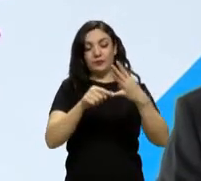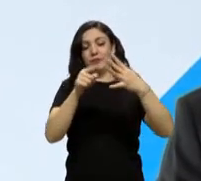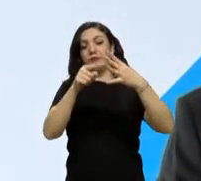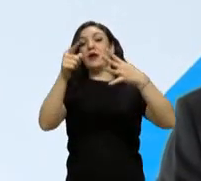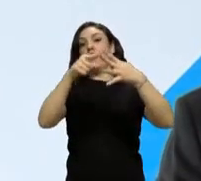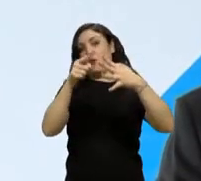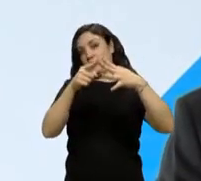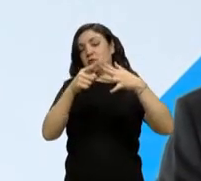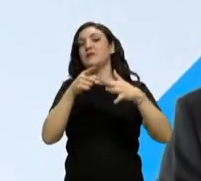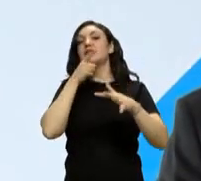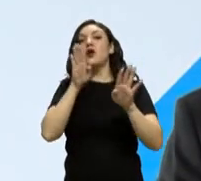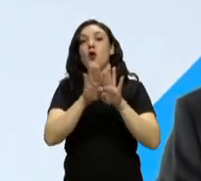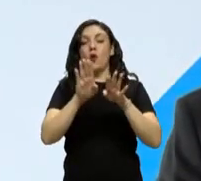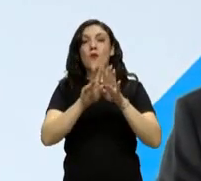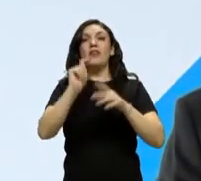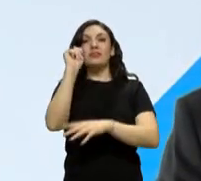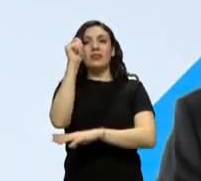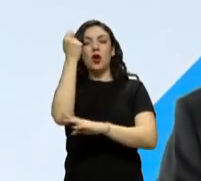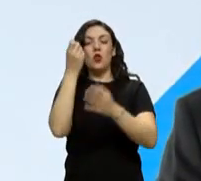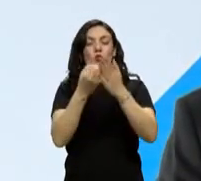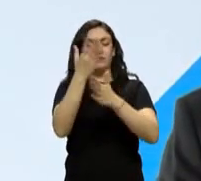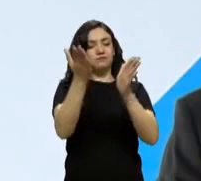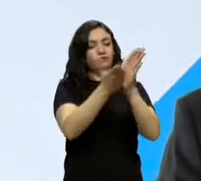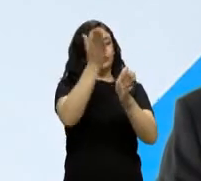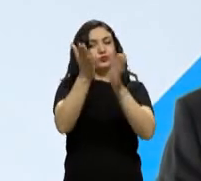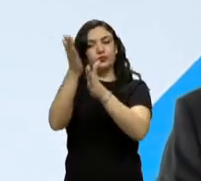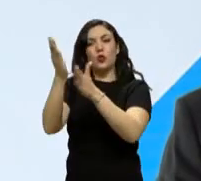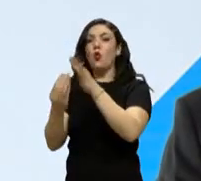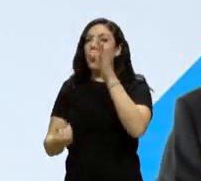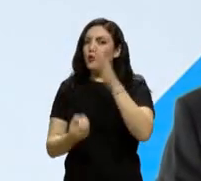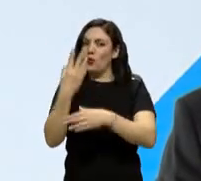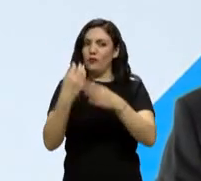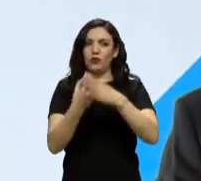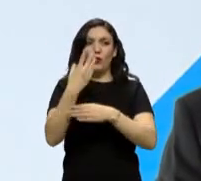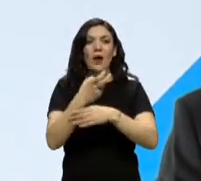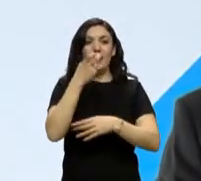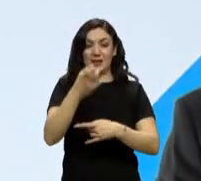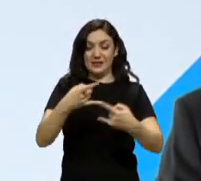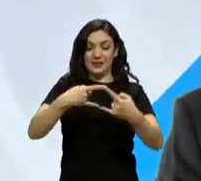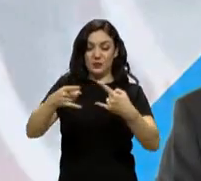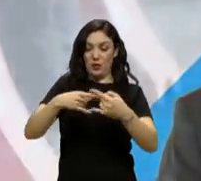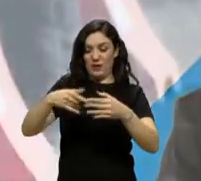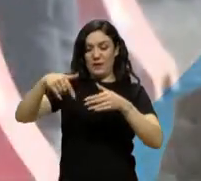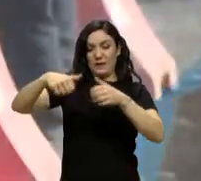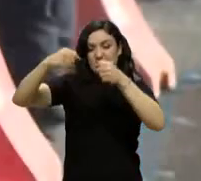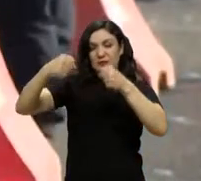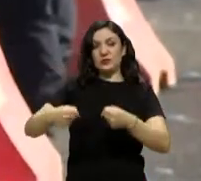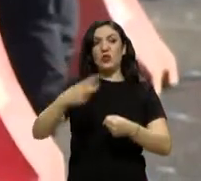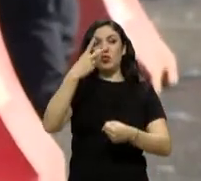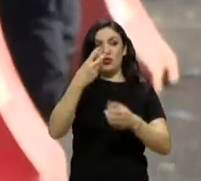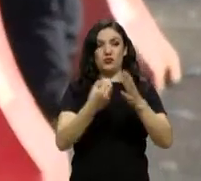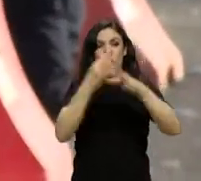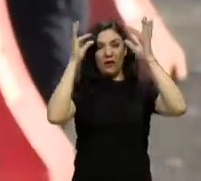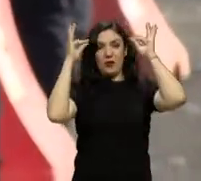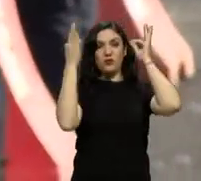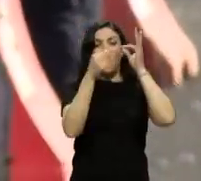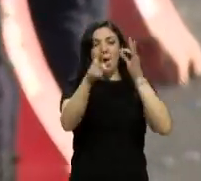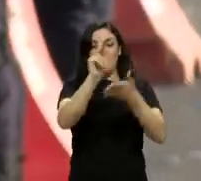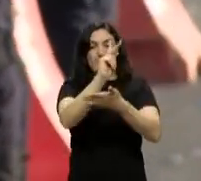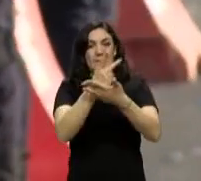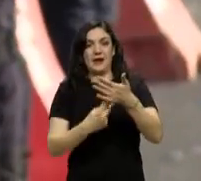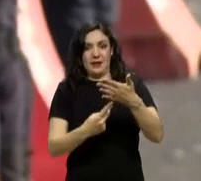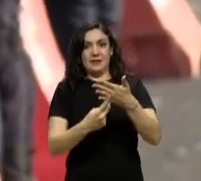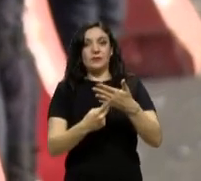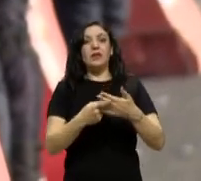con la infraestructura tecnológica de Última Generación y estas dos puertas de seguridad estas dos aduanas están en tu plan